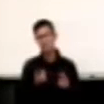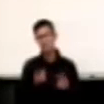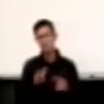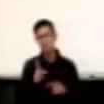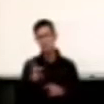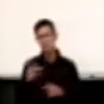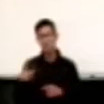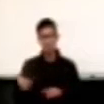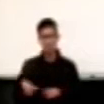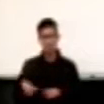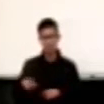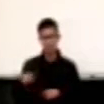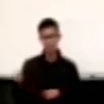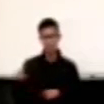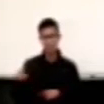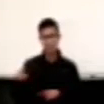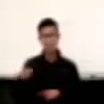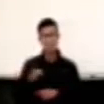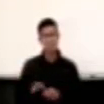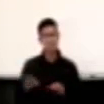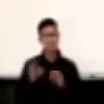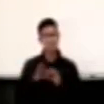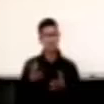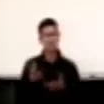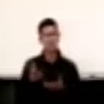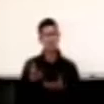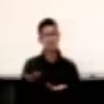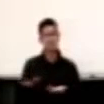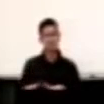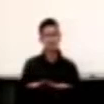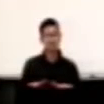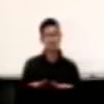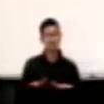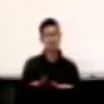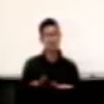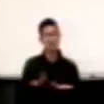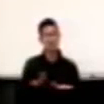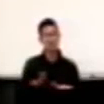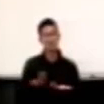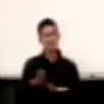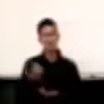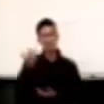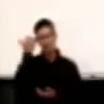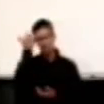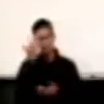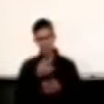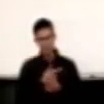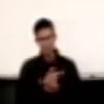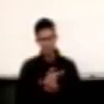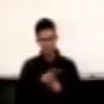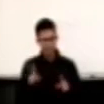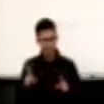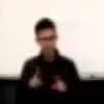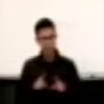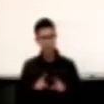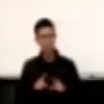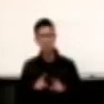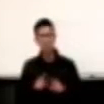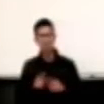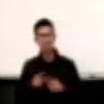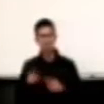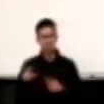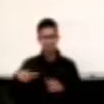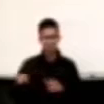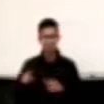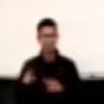gobierno. Es muy importante ofrecer alternativas ideológicamente diferenciadas en términos ideológicos programáticos, en donde